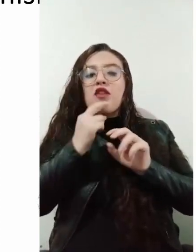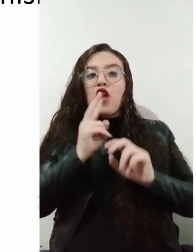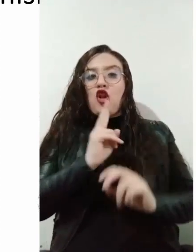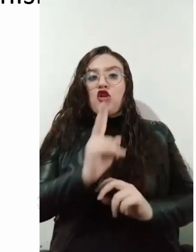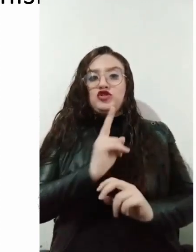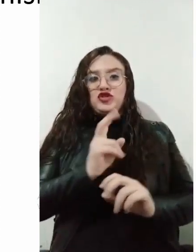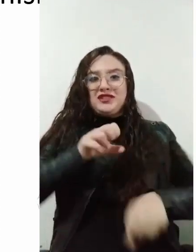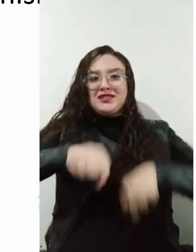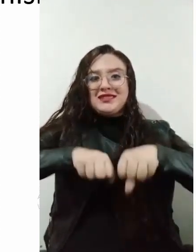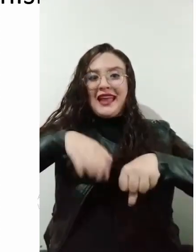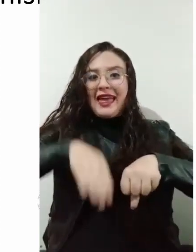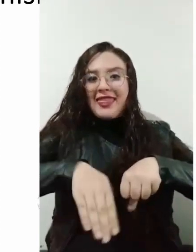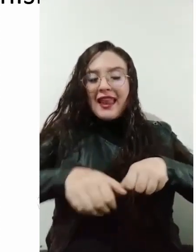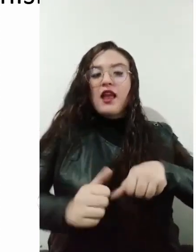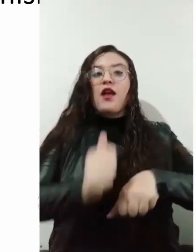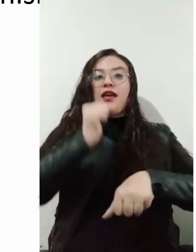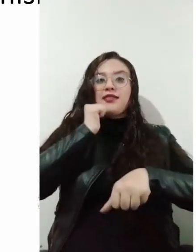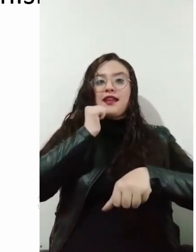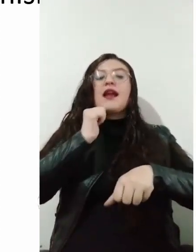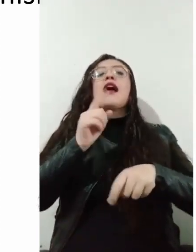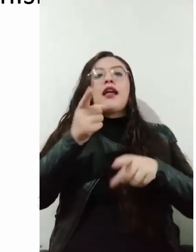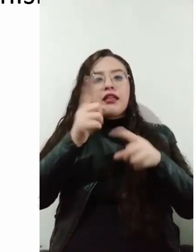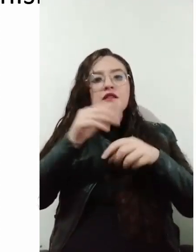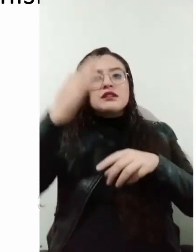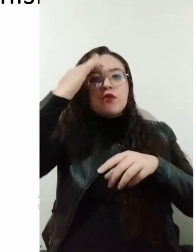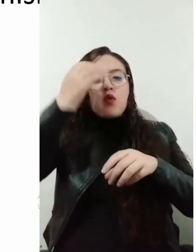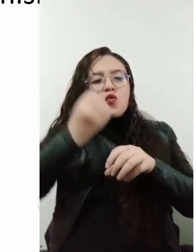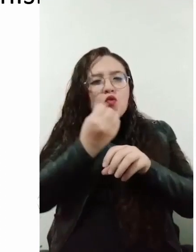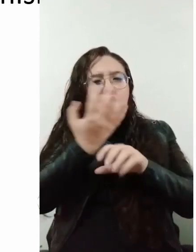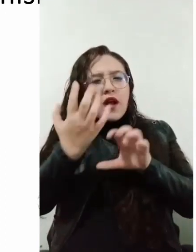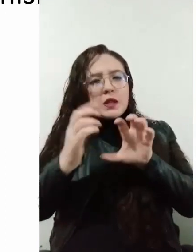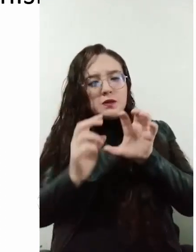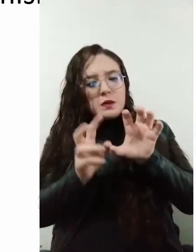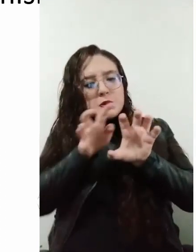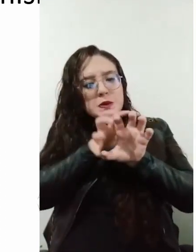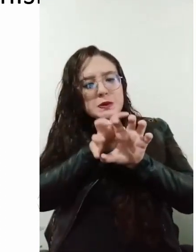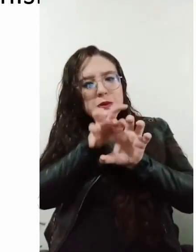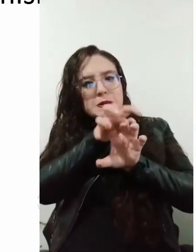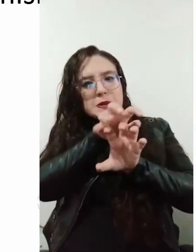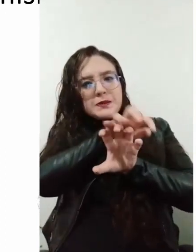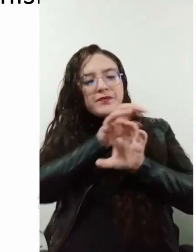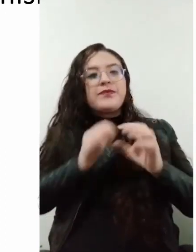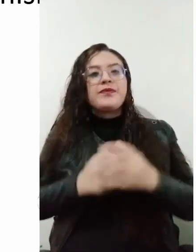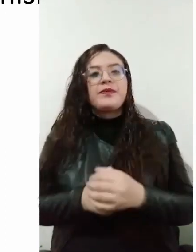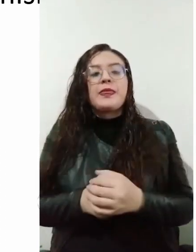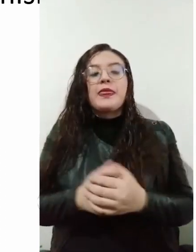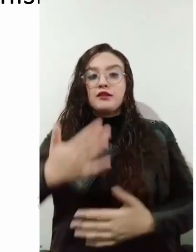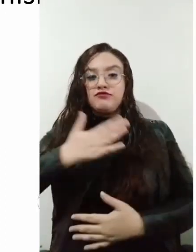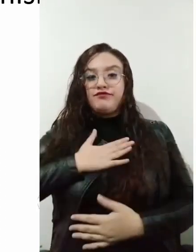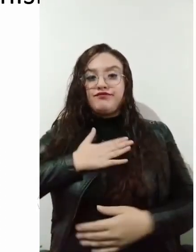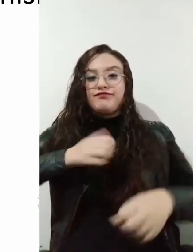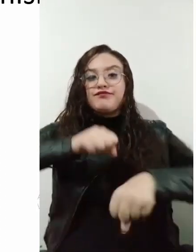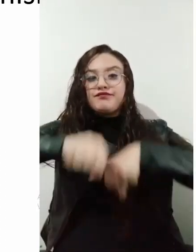dos piñones. Esa distancia también debe ser la misma que tienen los eslabones de la cadena.